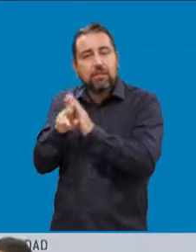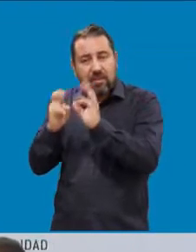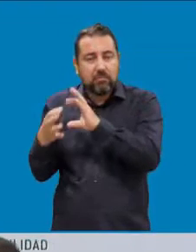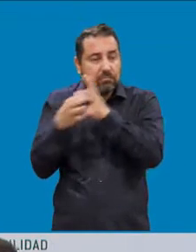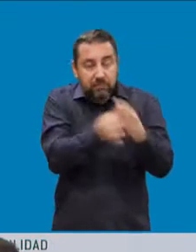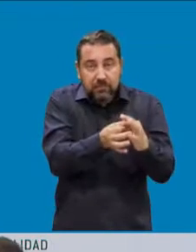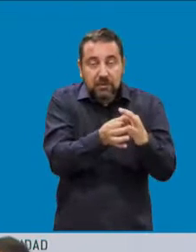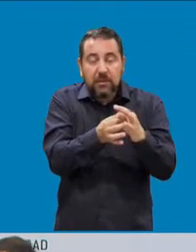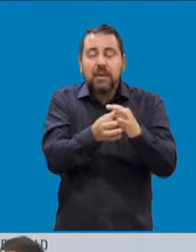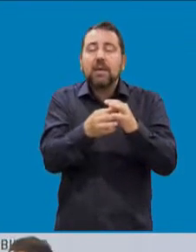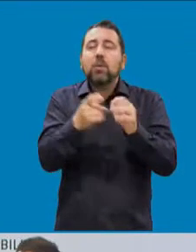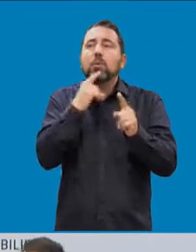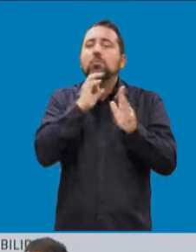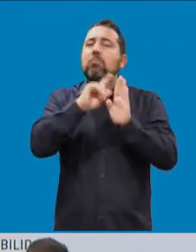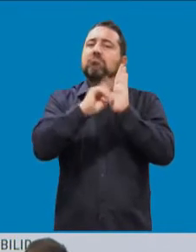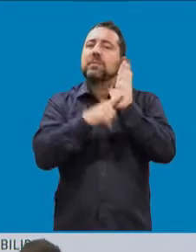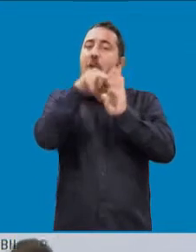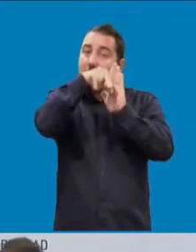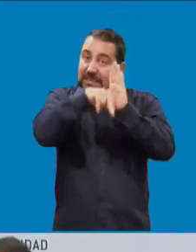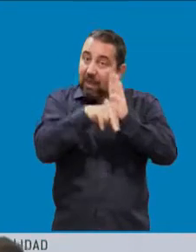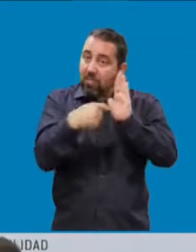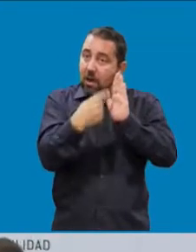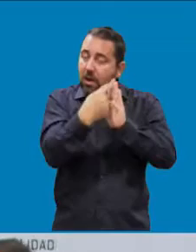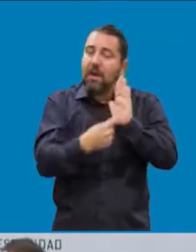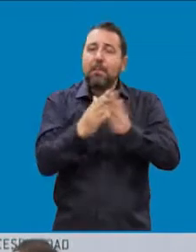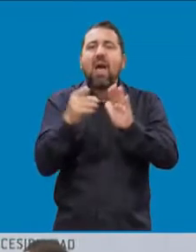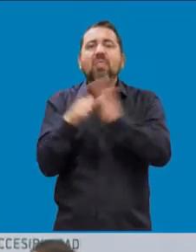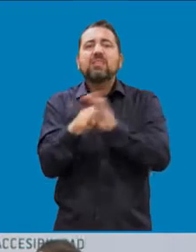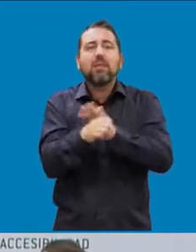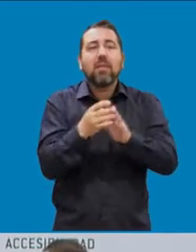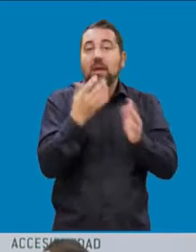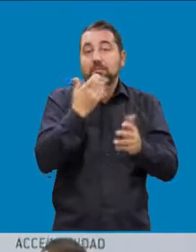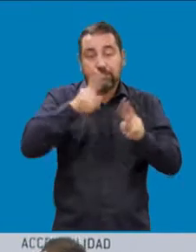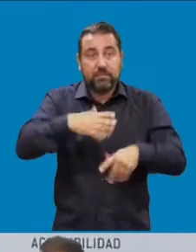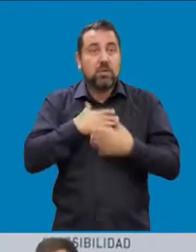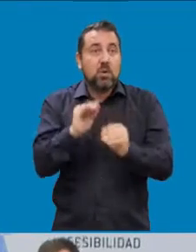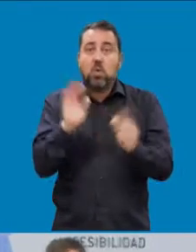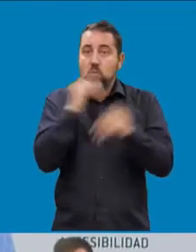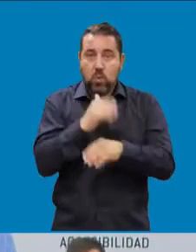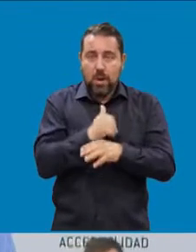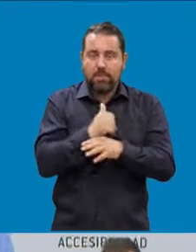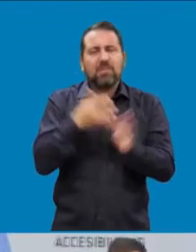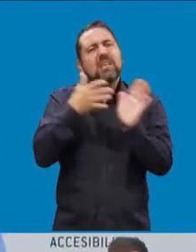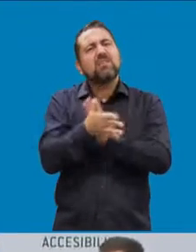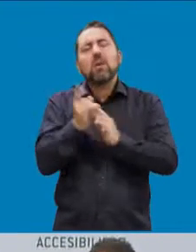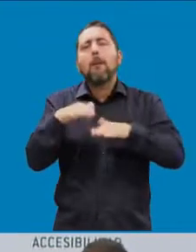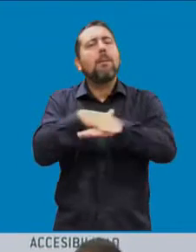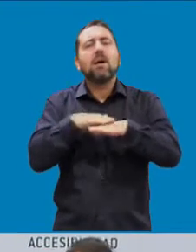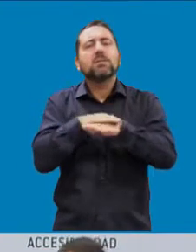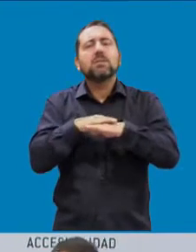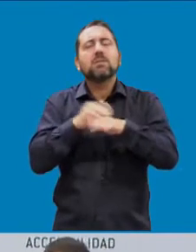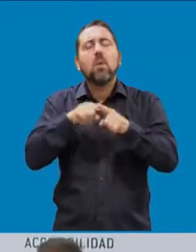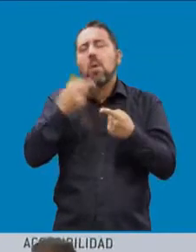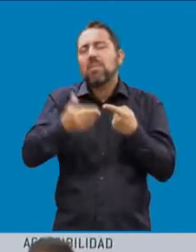accesibilidad, y entonces este estándar sirve para dotar de accesibilidad aplicaciones que de por sí no la